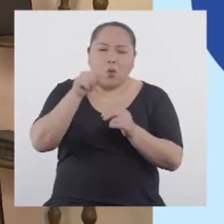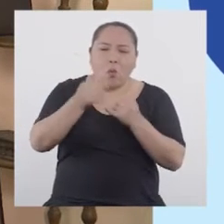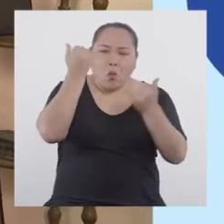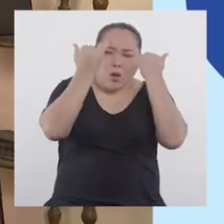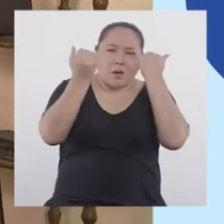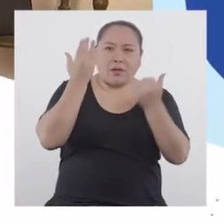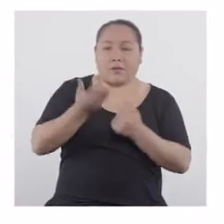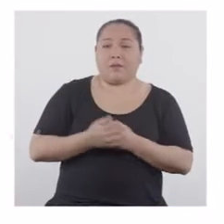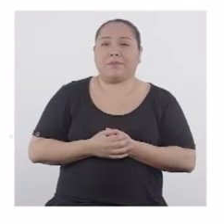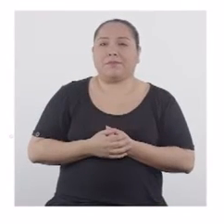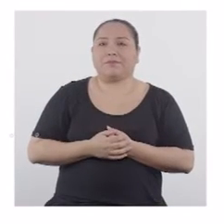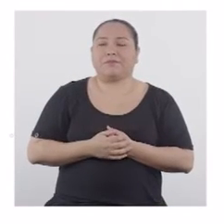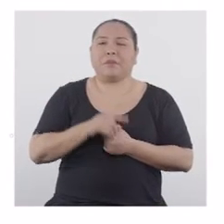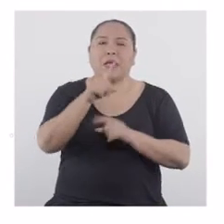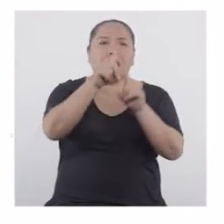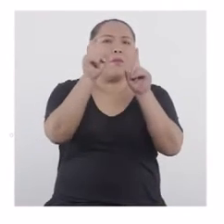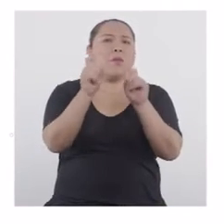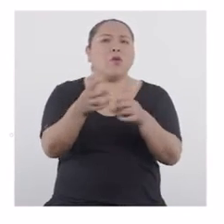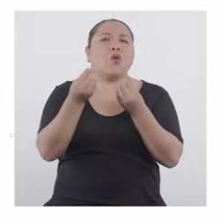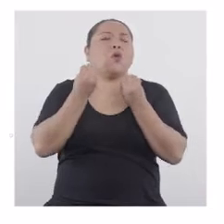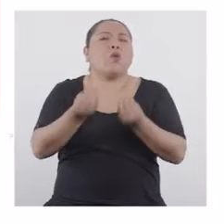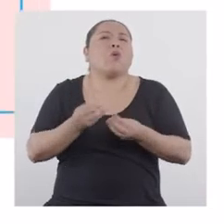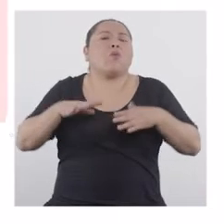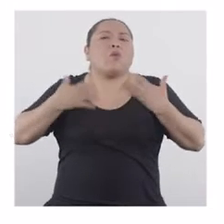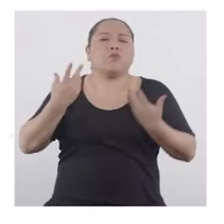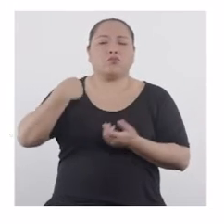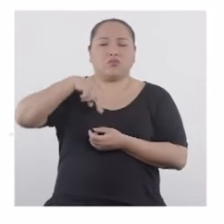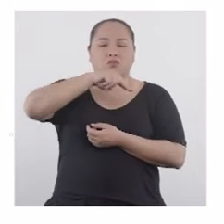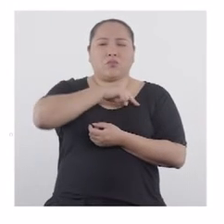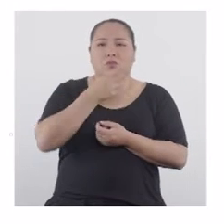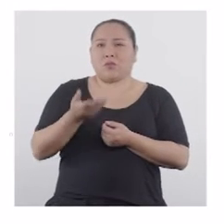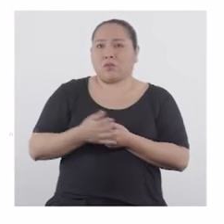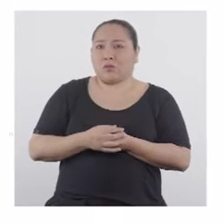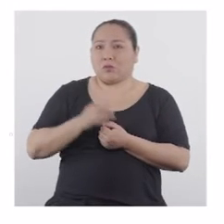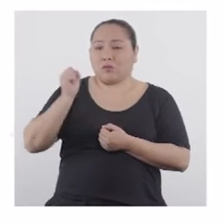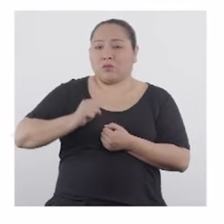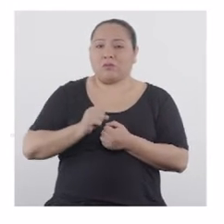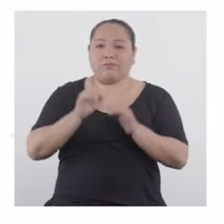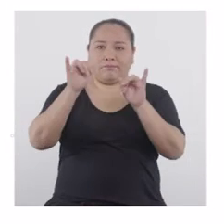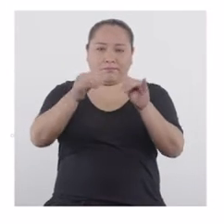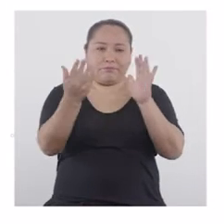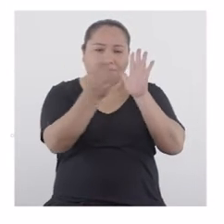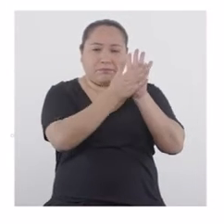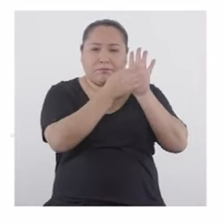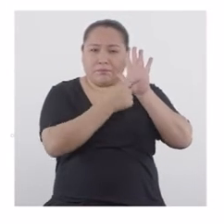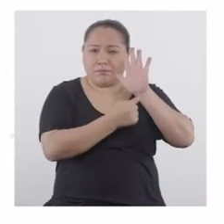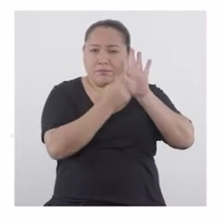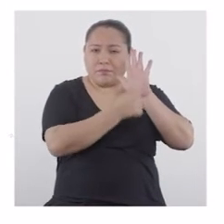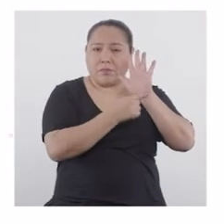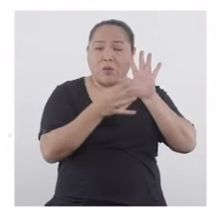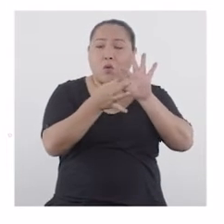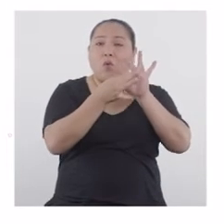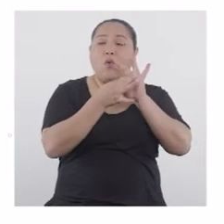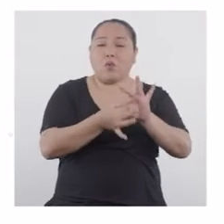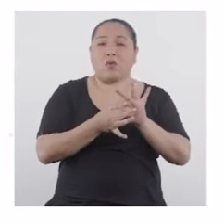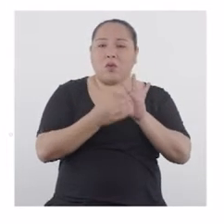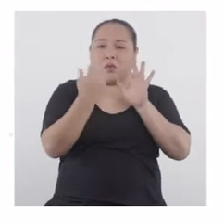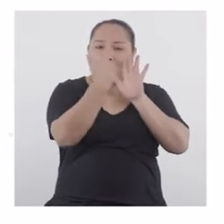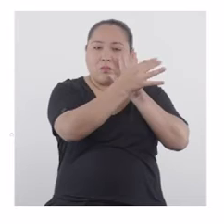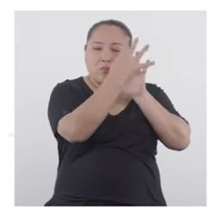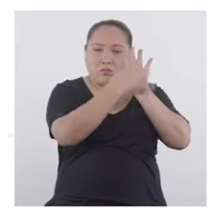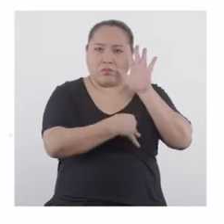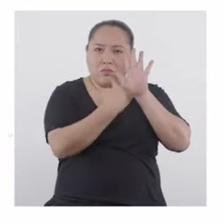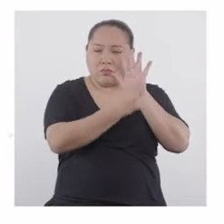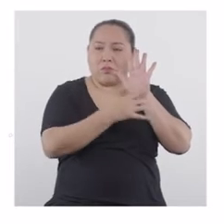punto de vista. Y la pregunta, ¿cómo podríamos nosotros? Quedaría así, uniendo el contenido de las